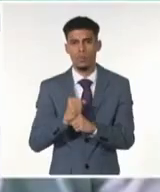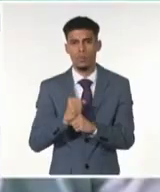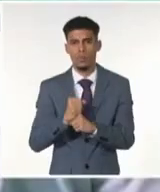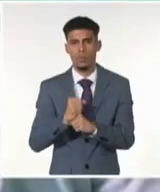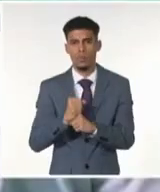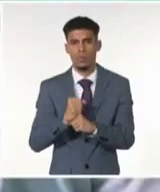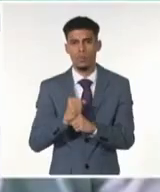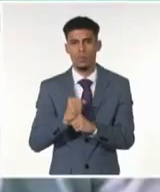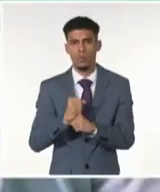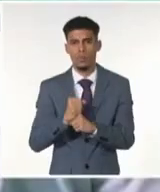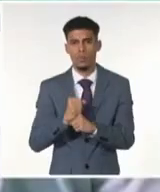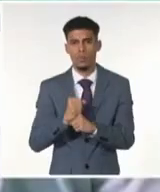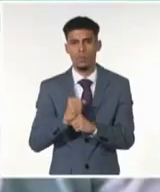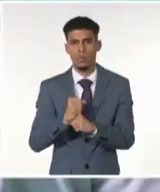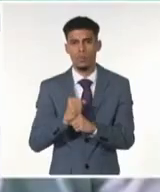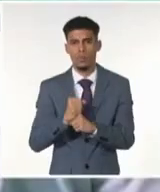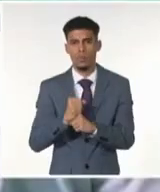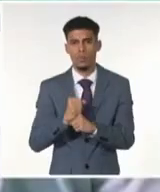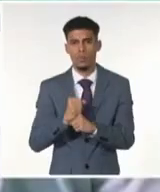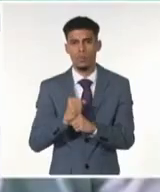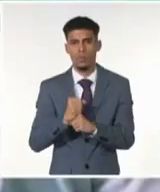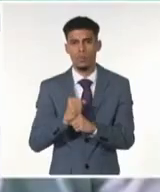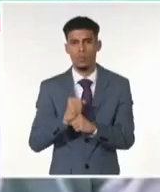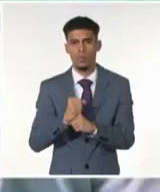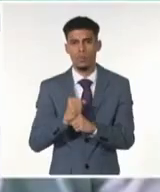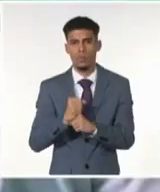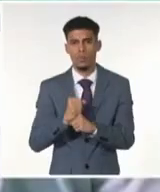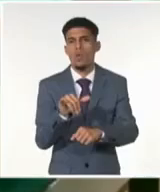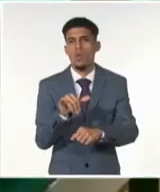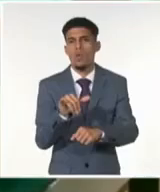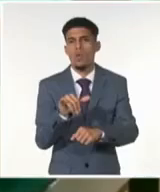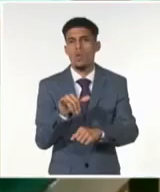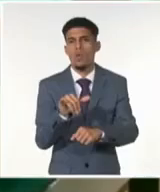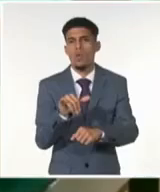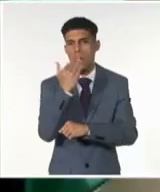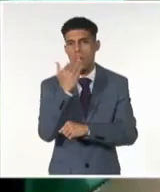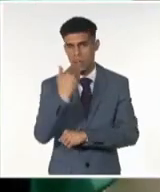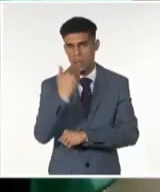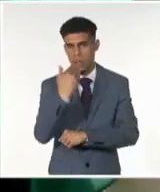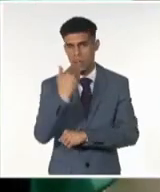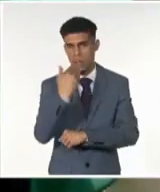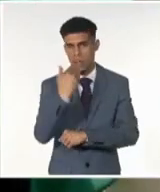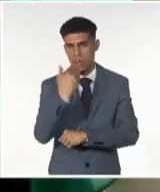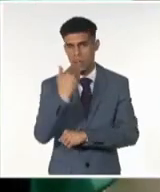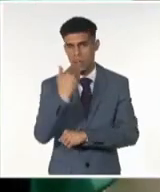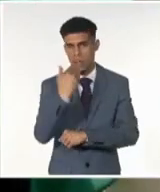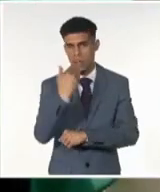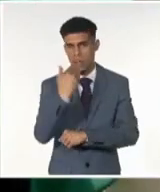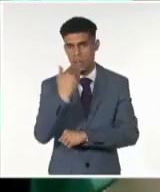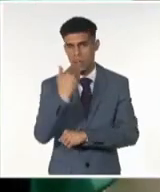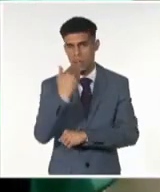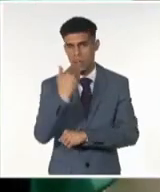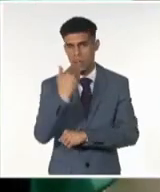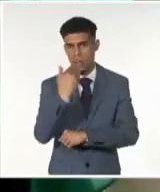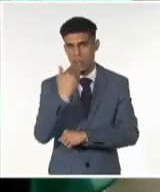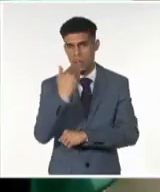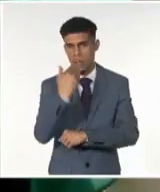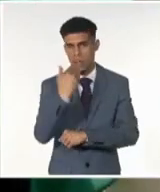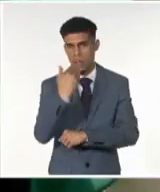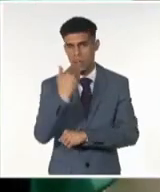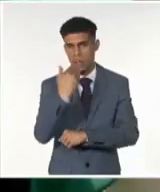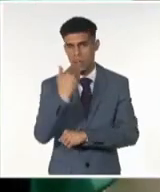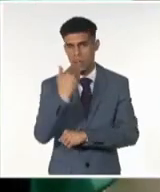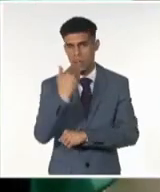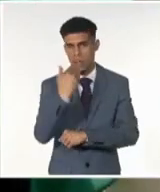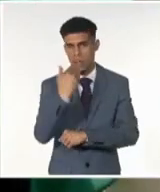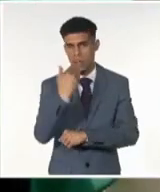dificultad, las enfermedades cerebrovasculares isquémicas en pacientes ya netamente ancianos. Y